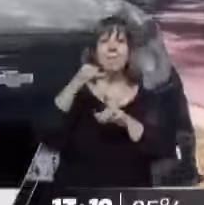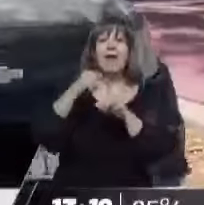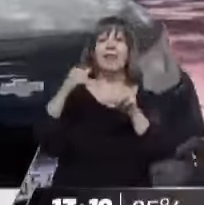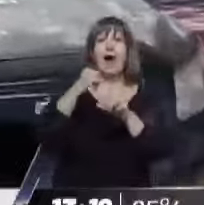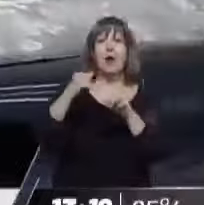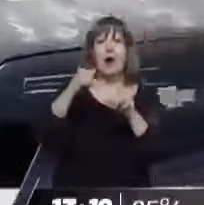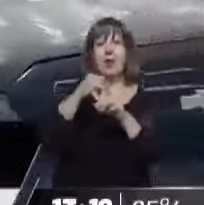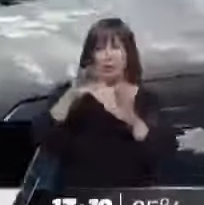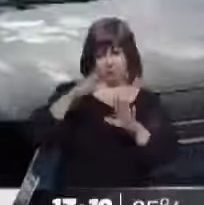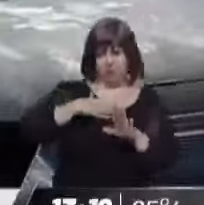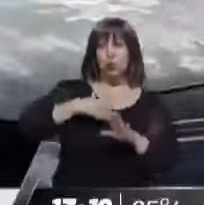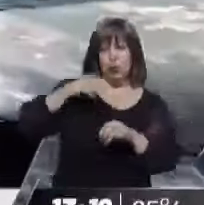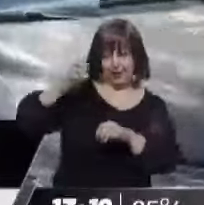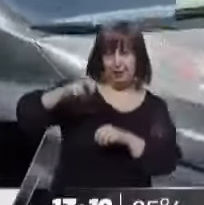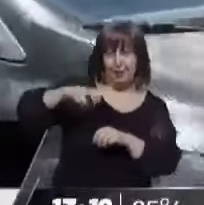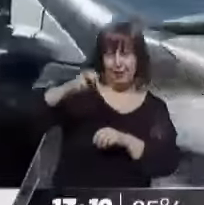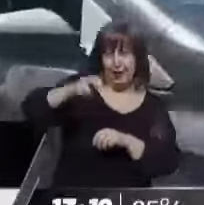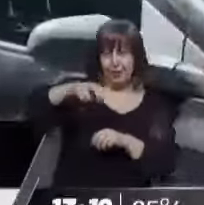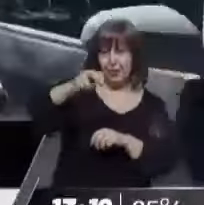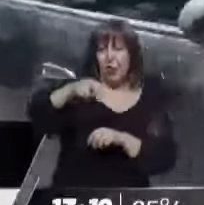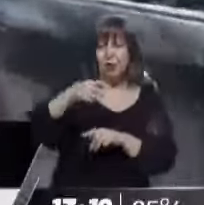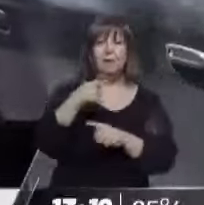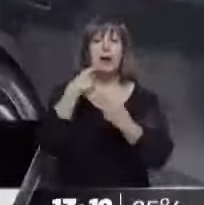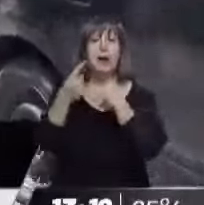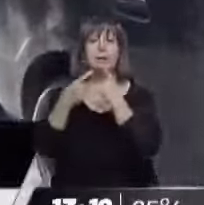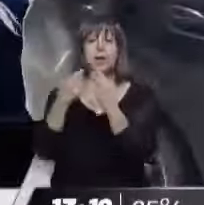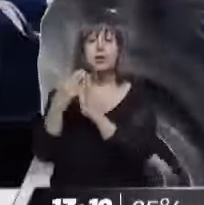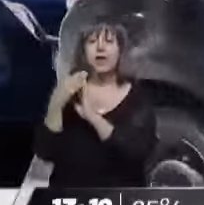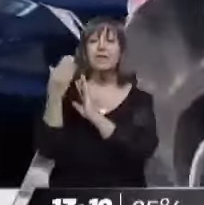cuadra. A ver, pero vamos a acercarnos, porque